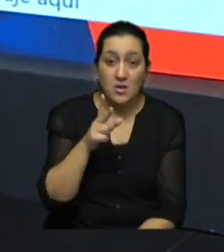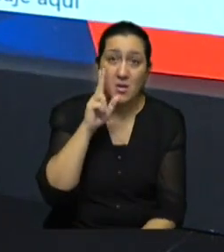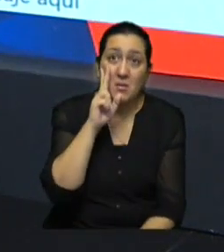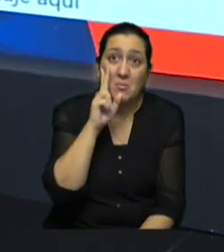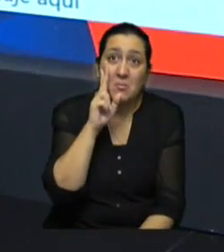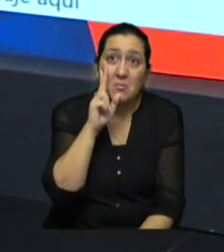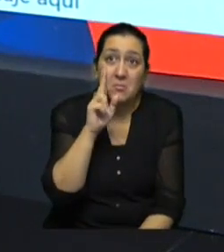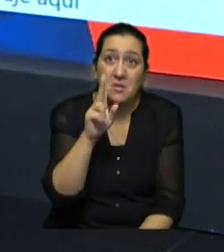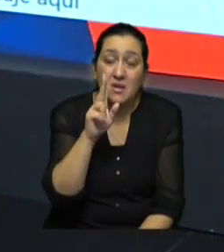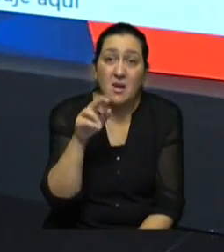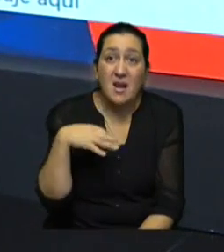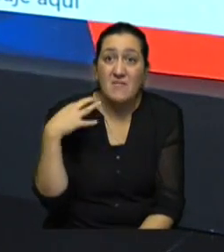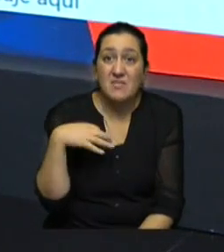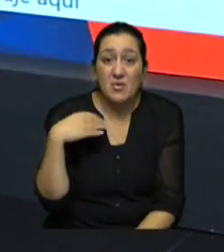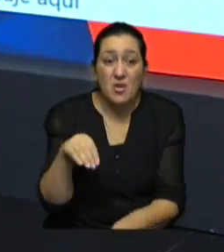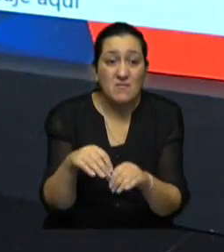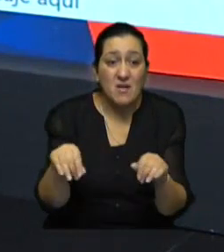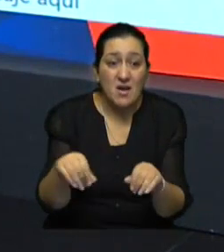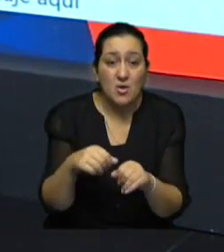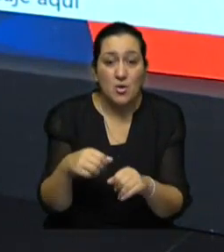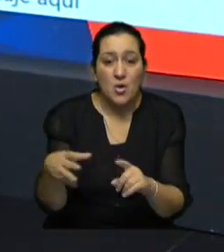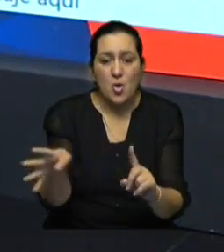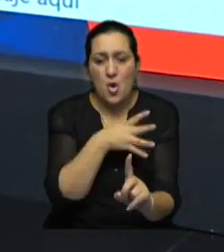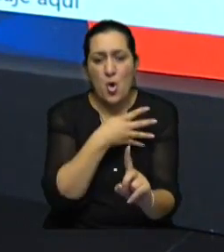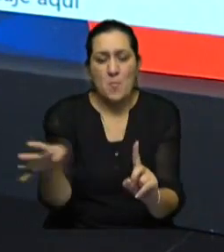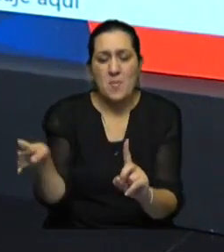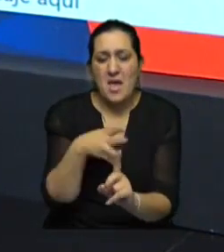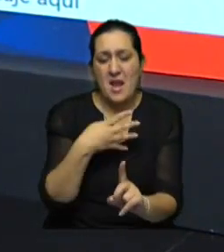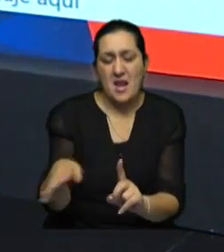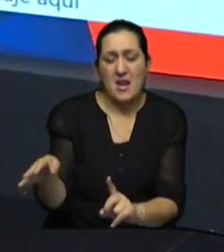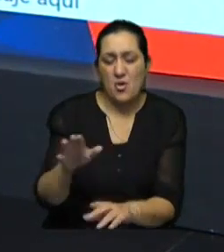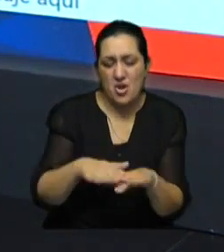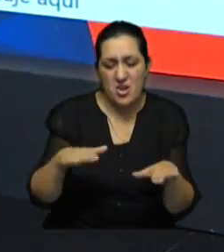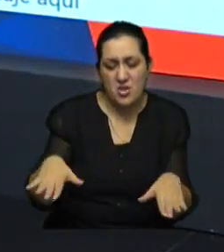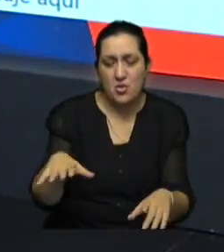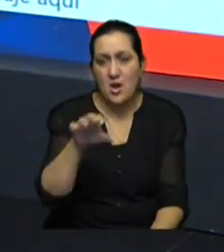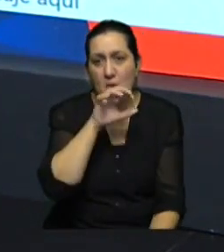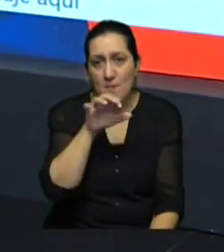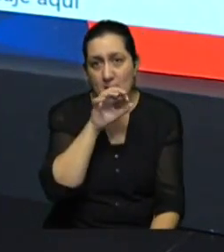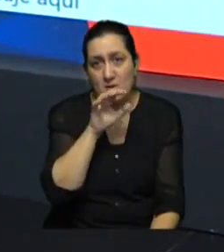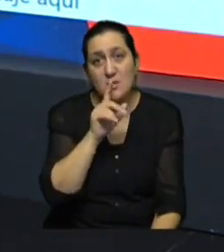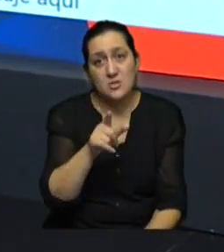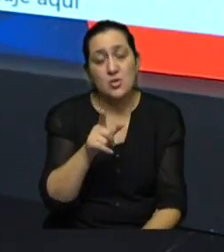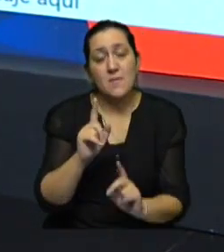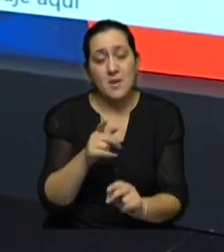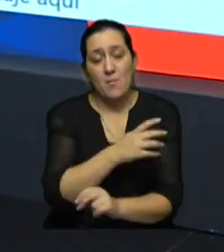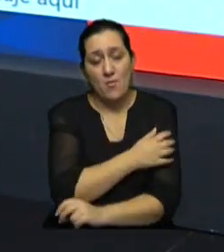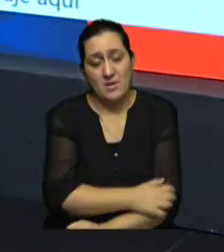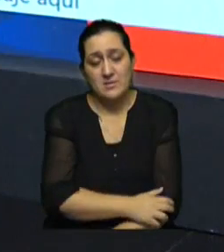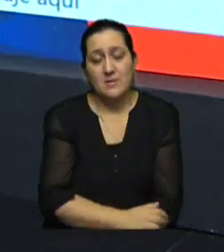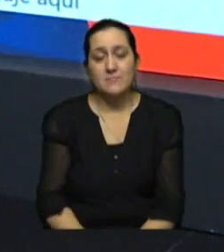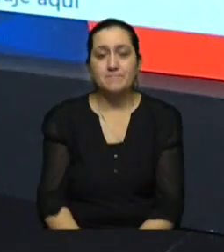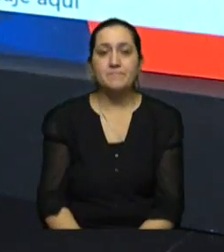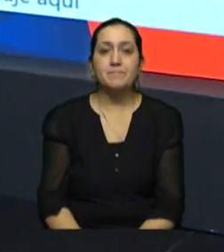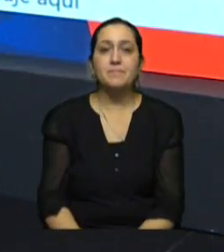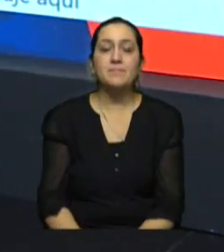del barro. Golpear a los niños y mascotas. Todo eso es pobreza, sí. Es verdad. Buen día, grande Fito. Hoy